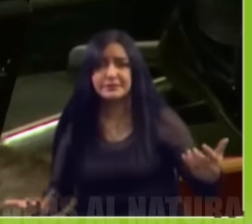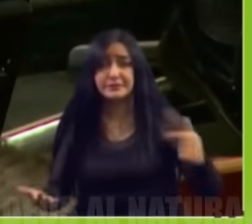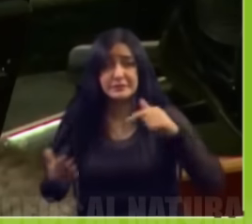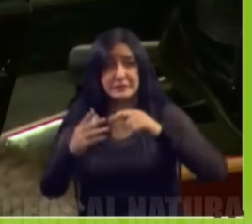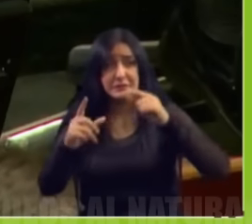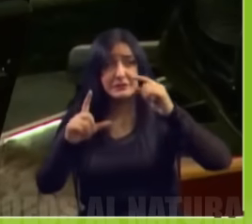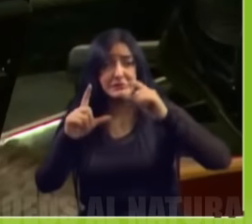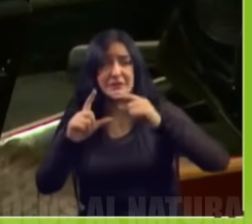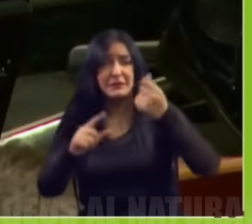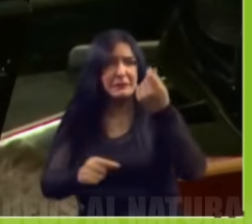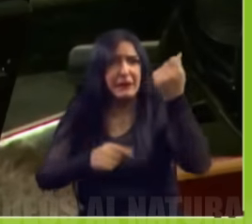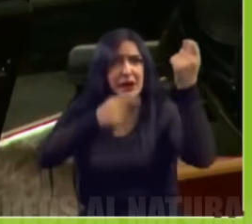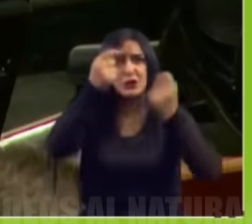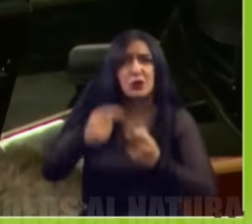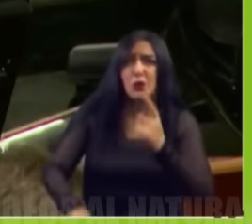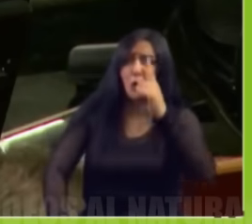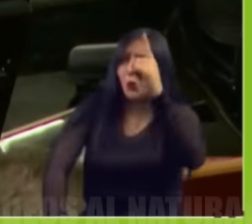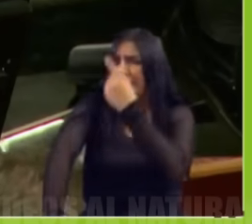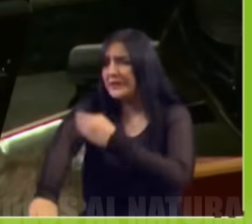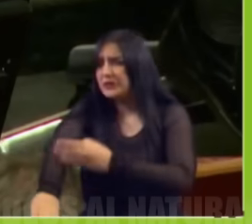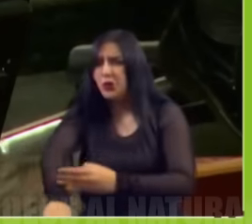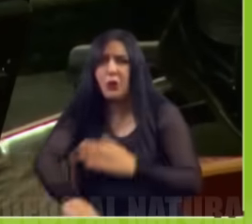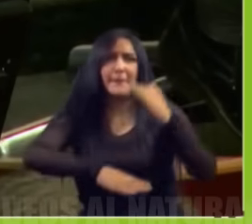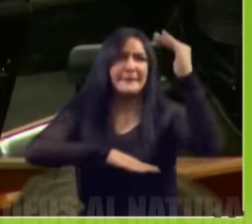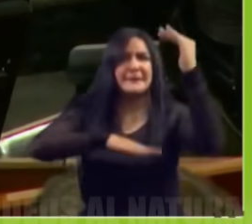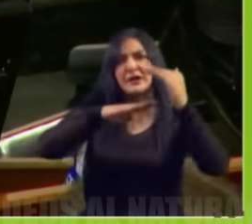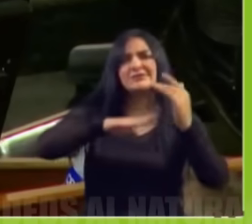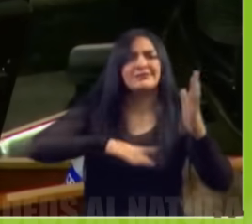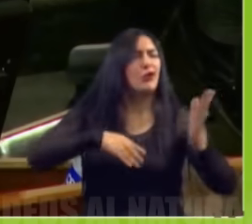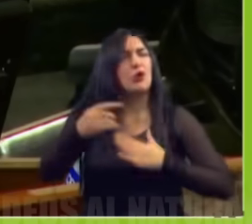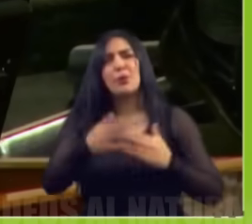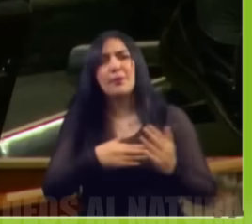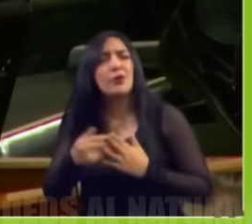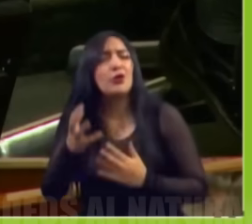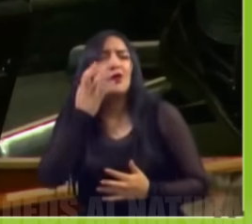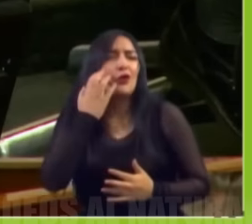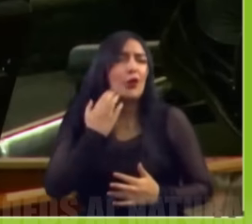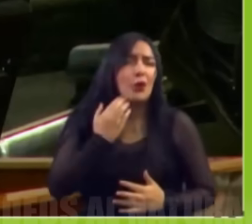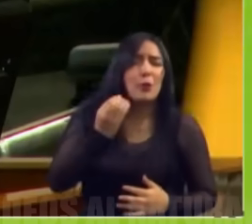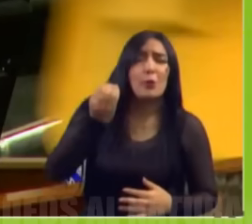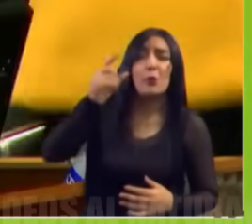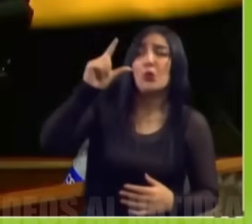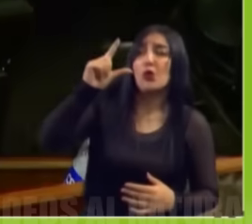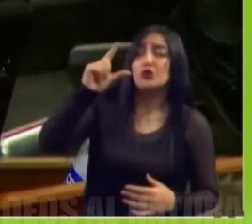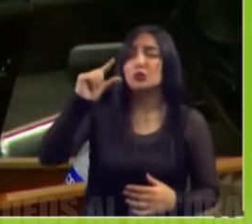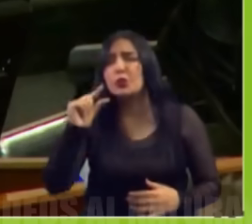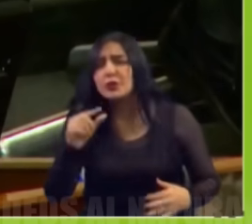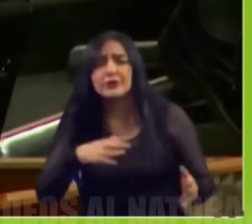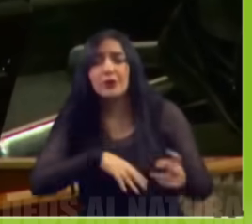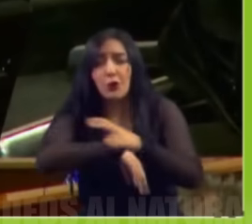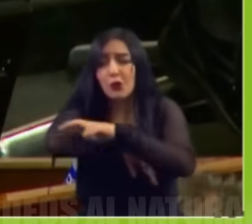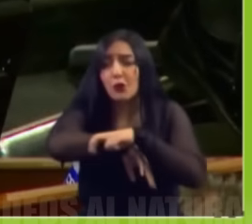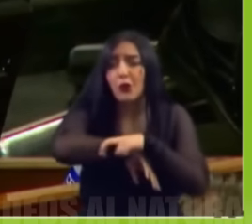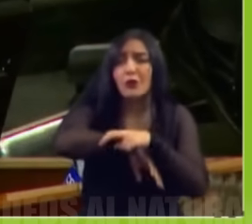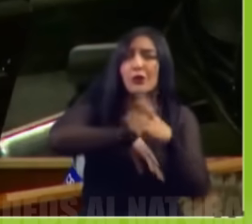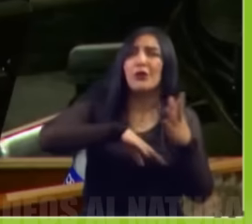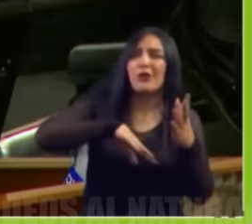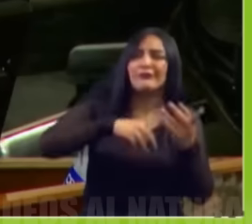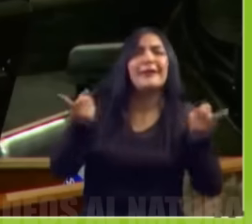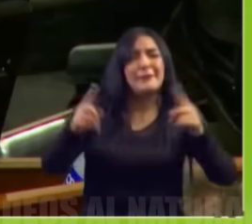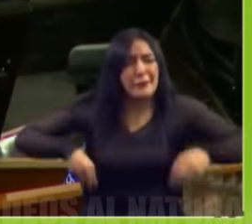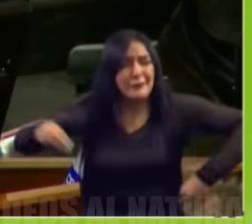es la misma, de que no es un millón, de que es menos. Eso no importa si se roba poquito o se roba mucho. Robo es robo, corrupción es